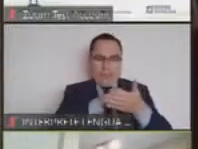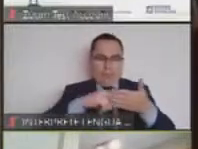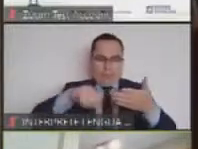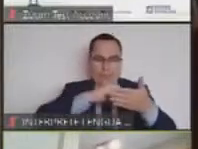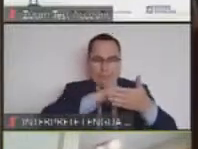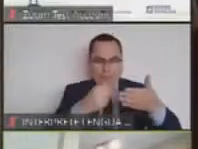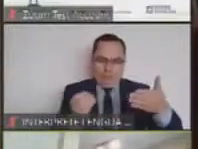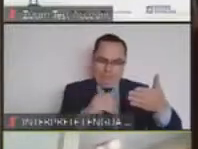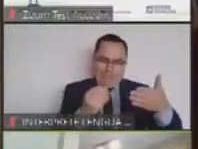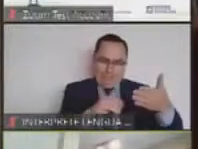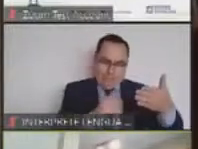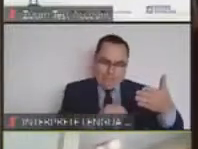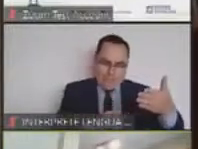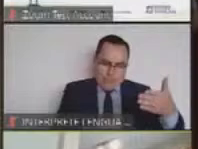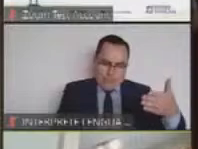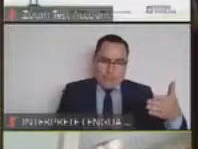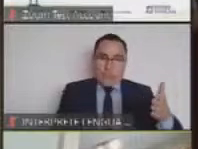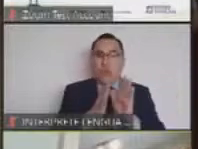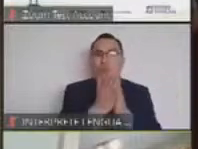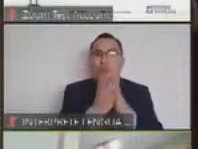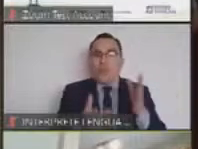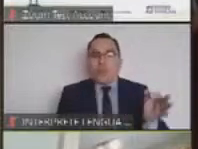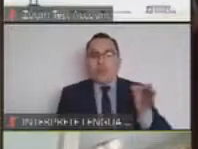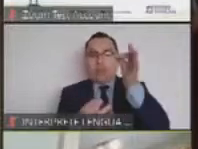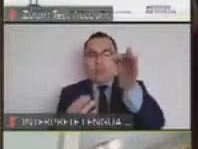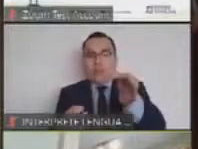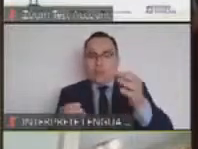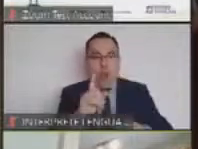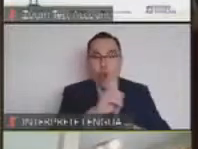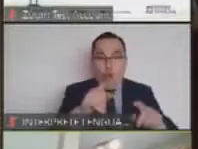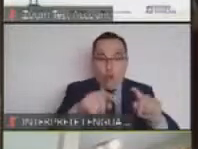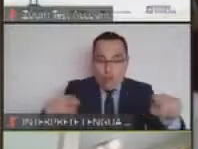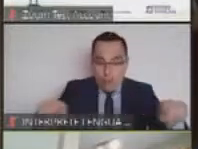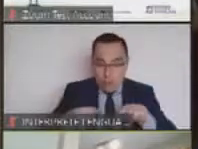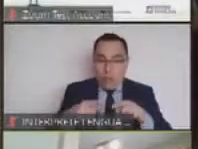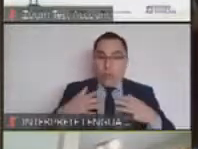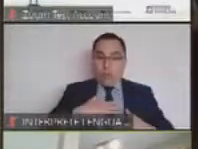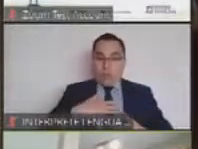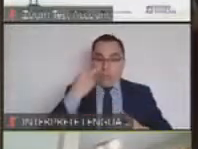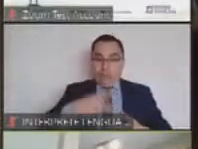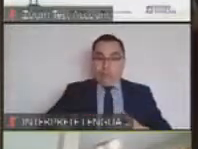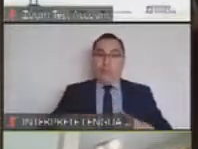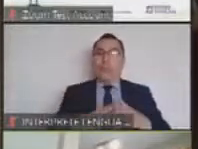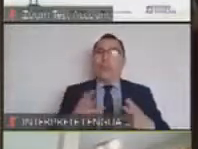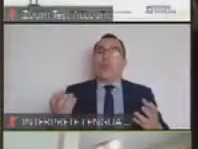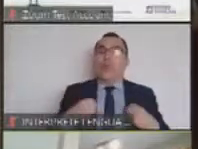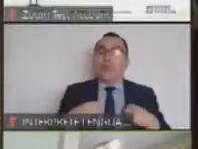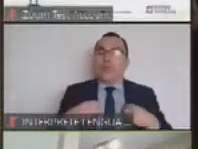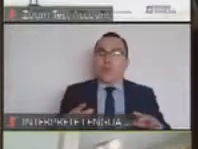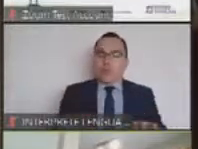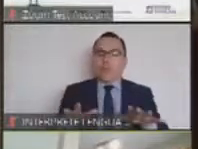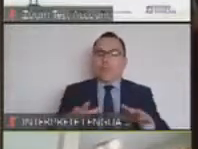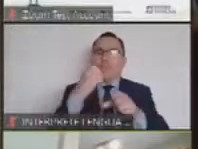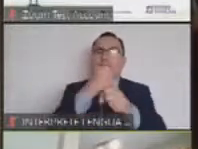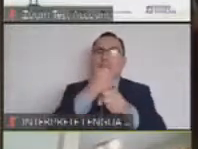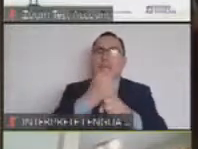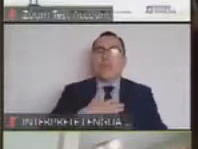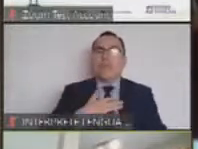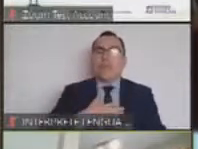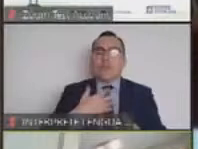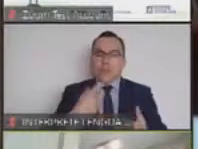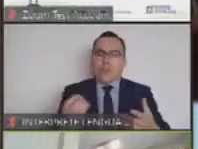sus actividades no jurisdiccionales, pero relacionadas con sus facultades,